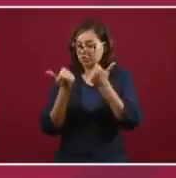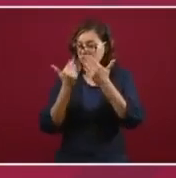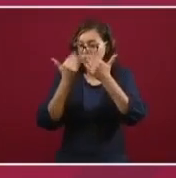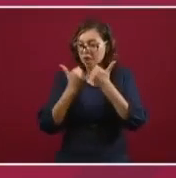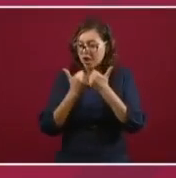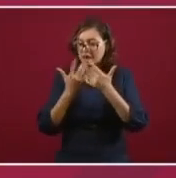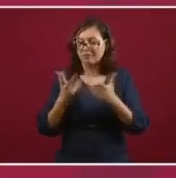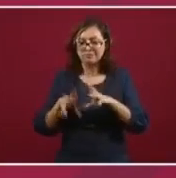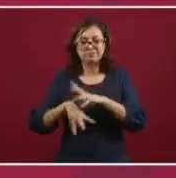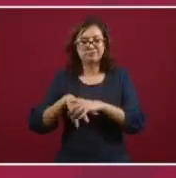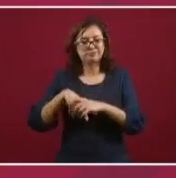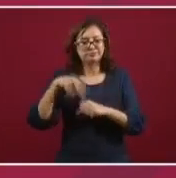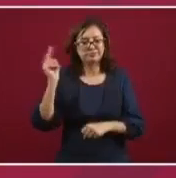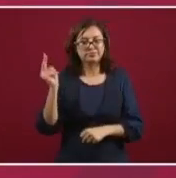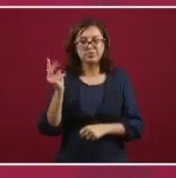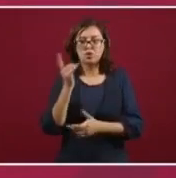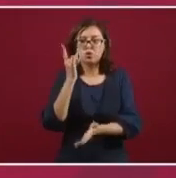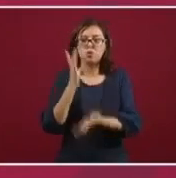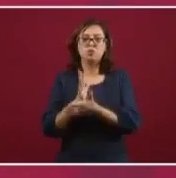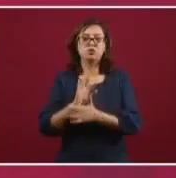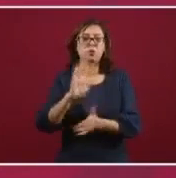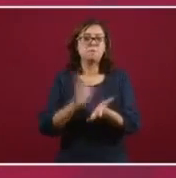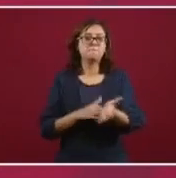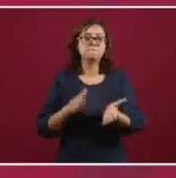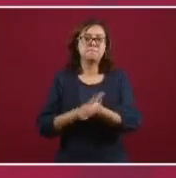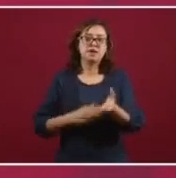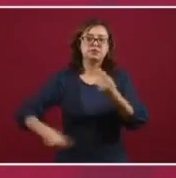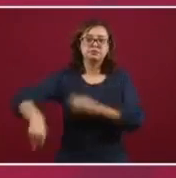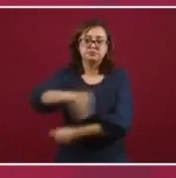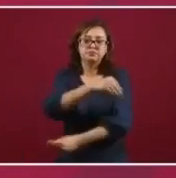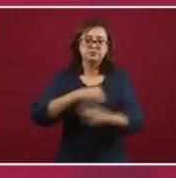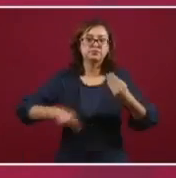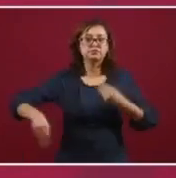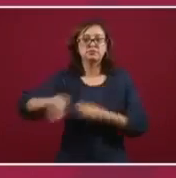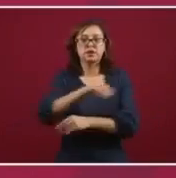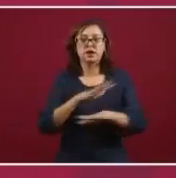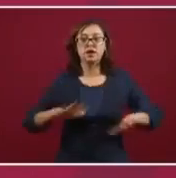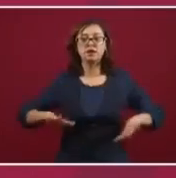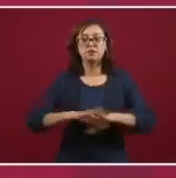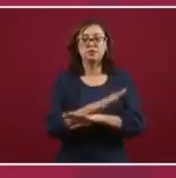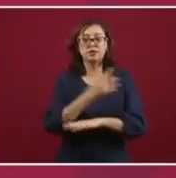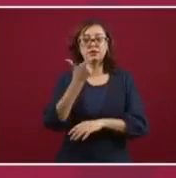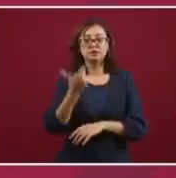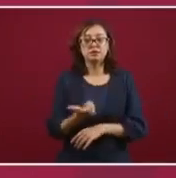lo cual era simplemente una medida para erosionar la base gravable